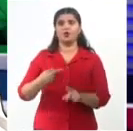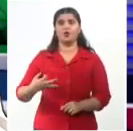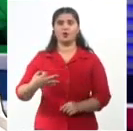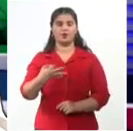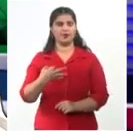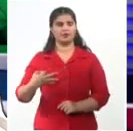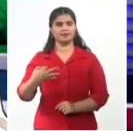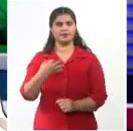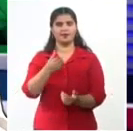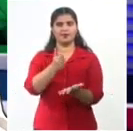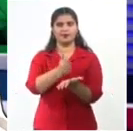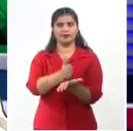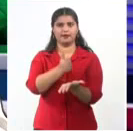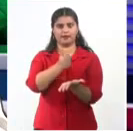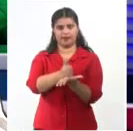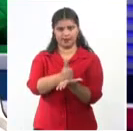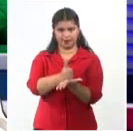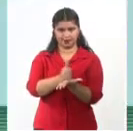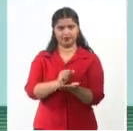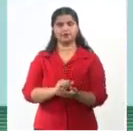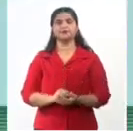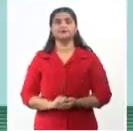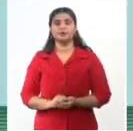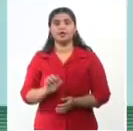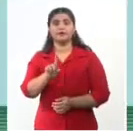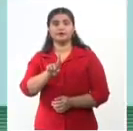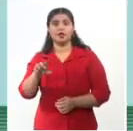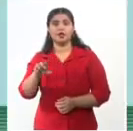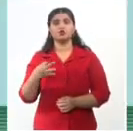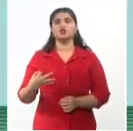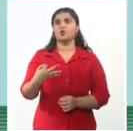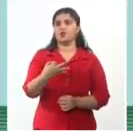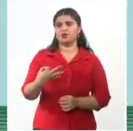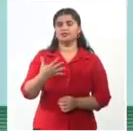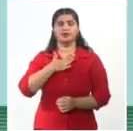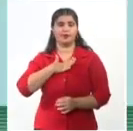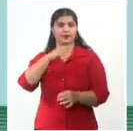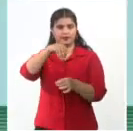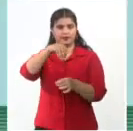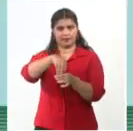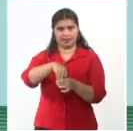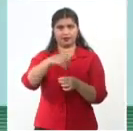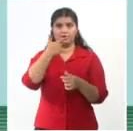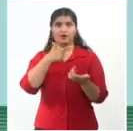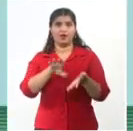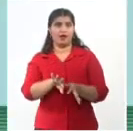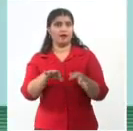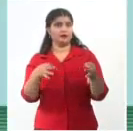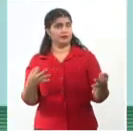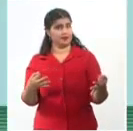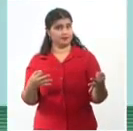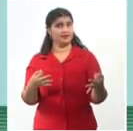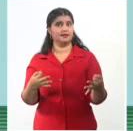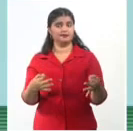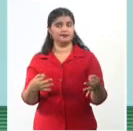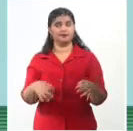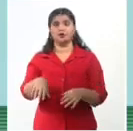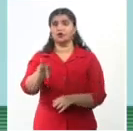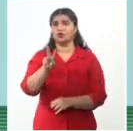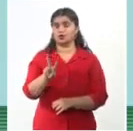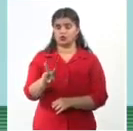Río de 11 municipios que tiene. En Artemisa se diagnosticaron 2